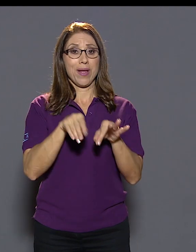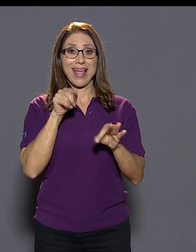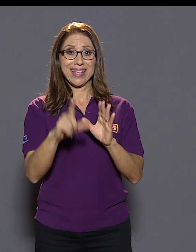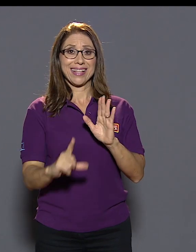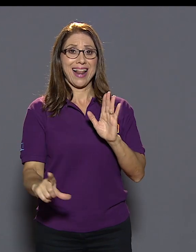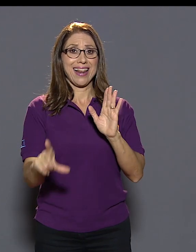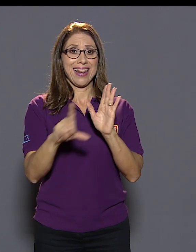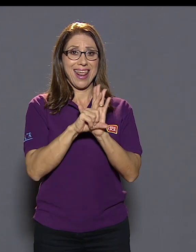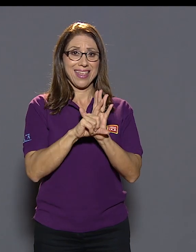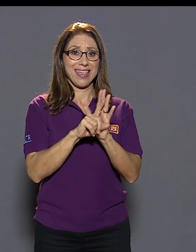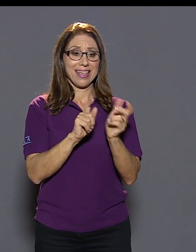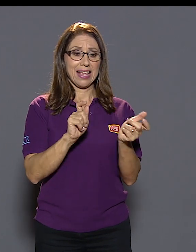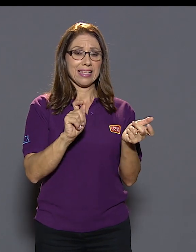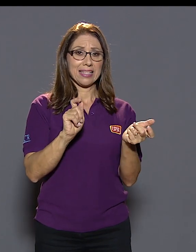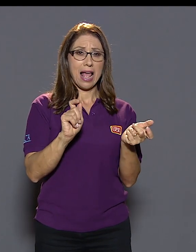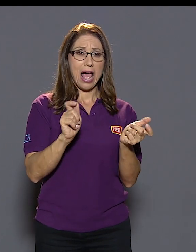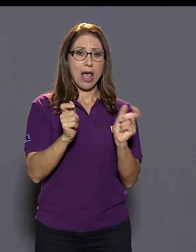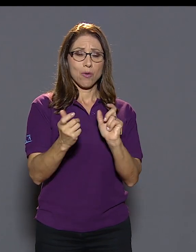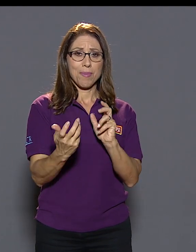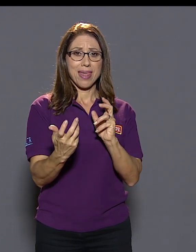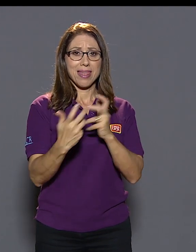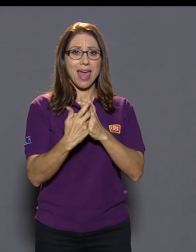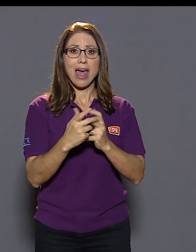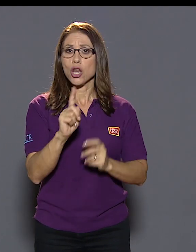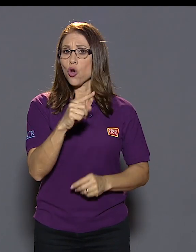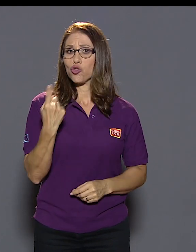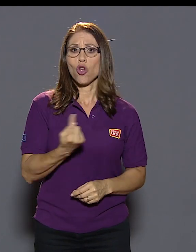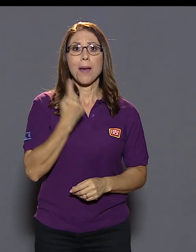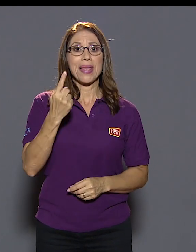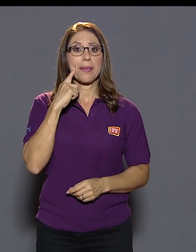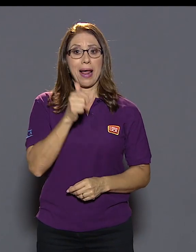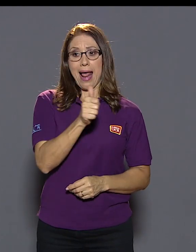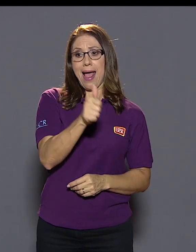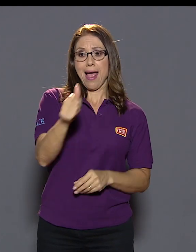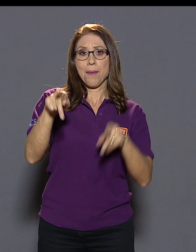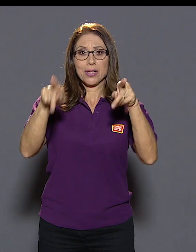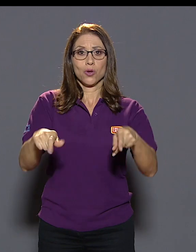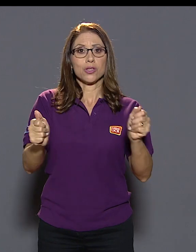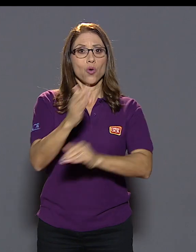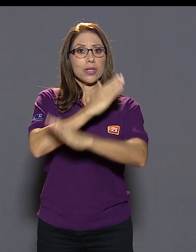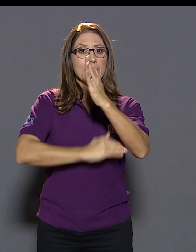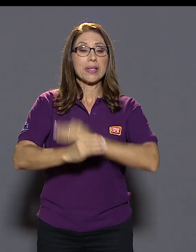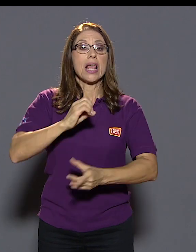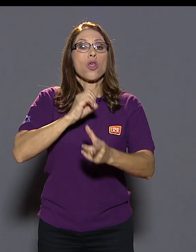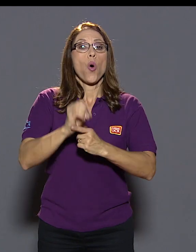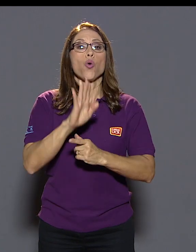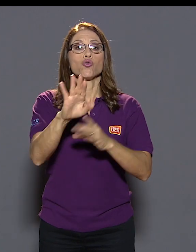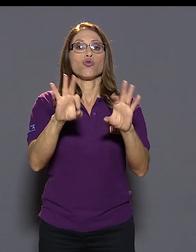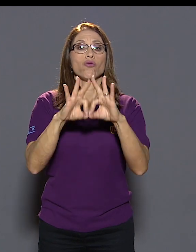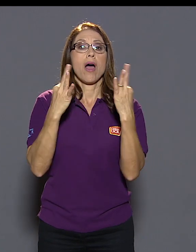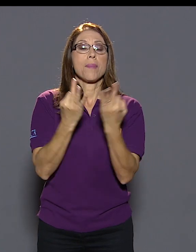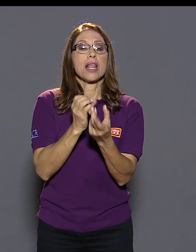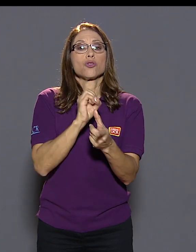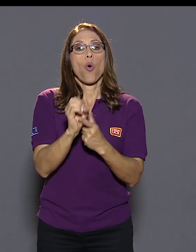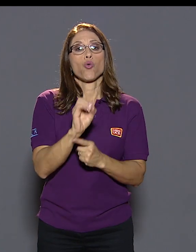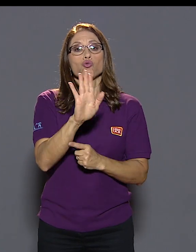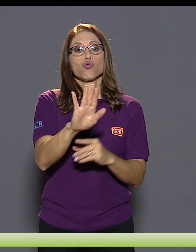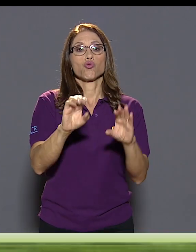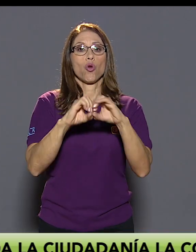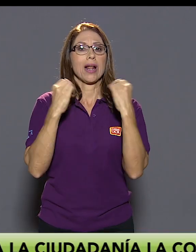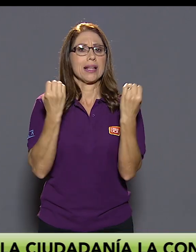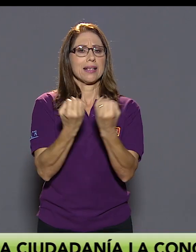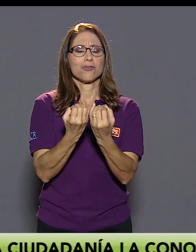importante que esta ley mediada no es únicamente para las personas con discapacidad, sus familias y sus organizaciones. Evidentemente